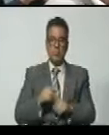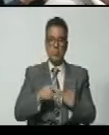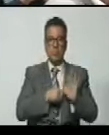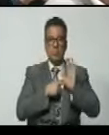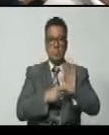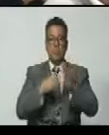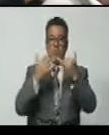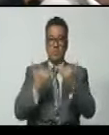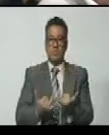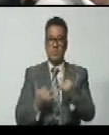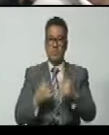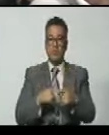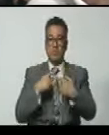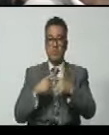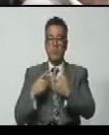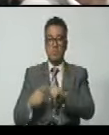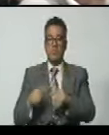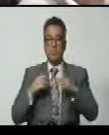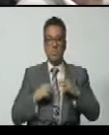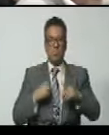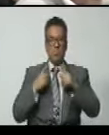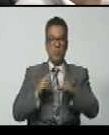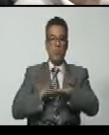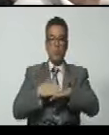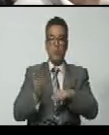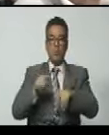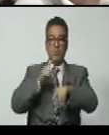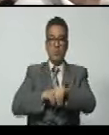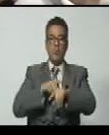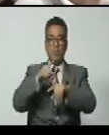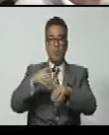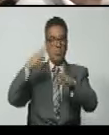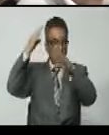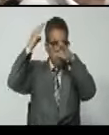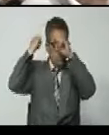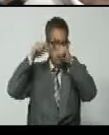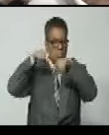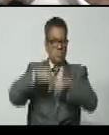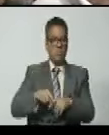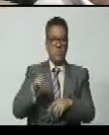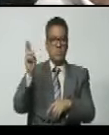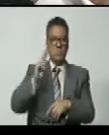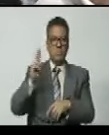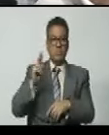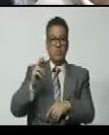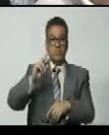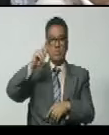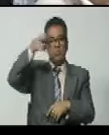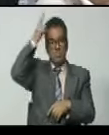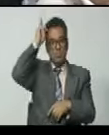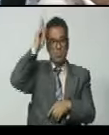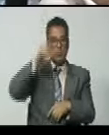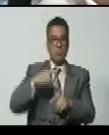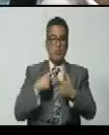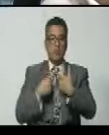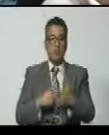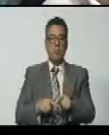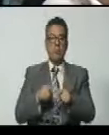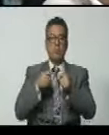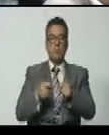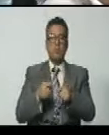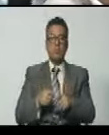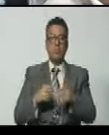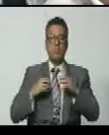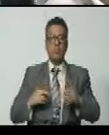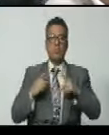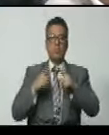aquí ya en otras oportunidades porque actualmente es embajador en la República de Perú. De lo que se trata en